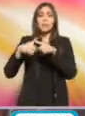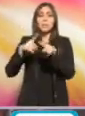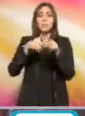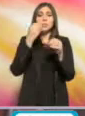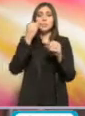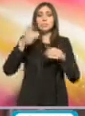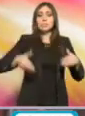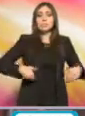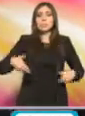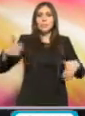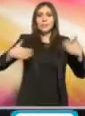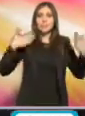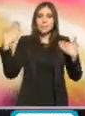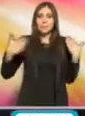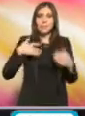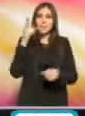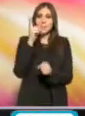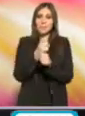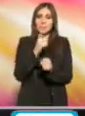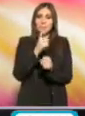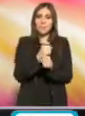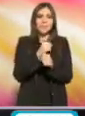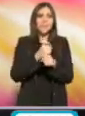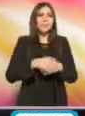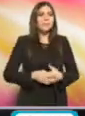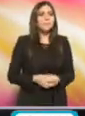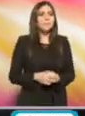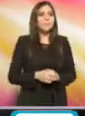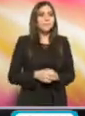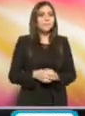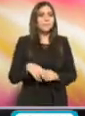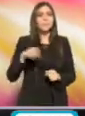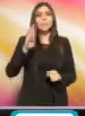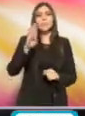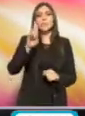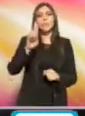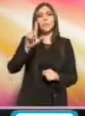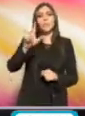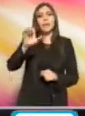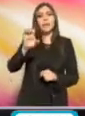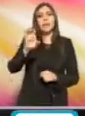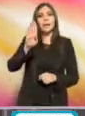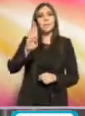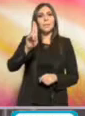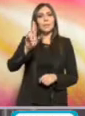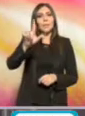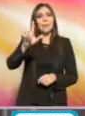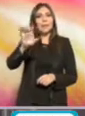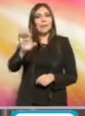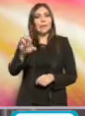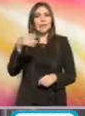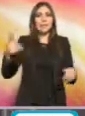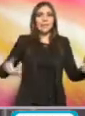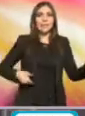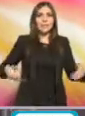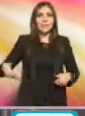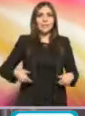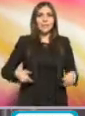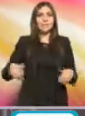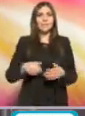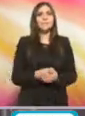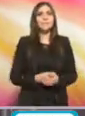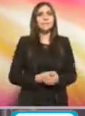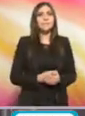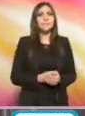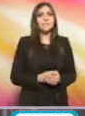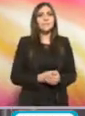divertidas. Eso. Sí, Ay, y qué tenemos la primera que es Bule Bule. Esa me Bule, encanta. bule. Suena Bule rico. Bule, que es,